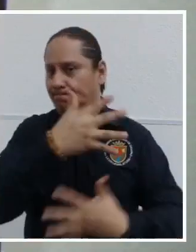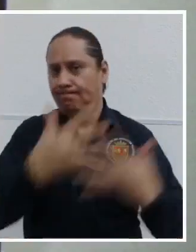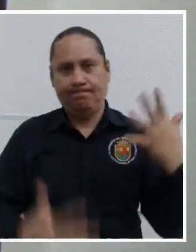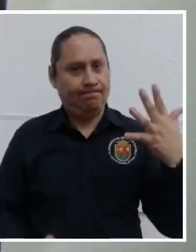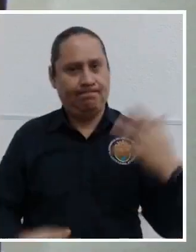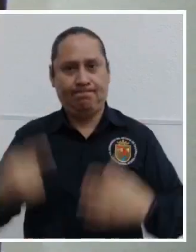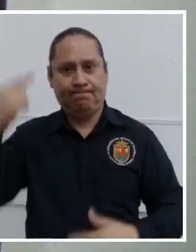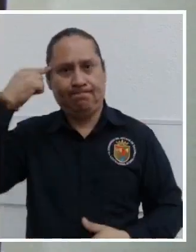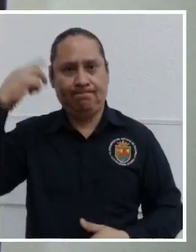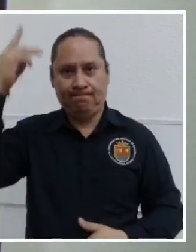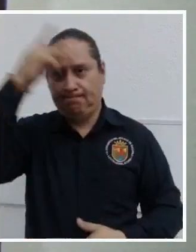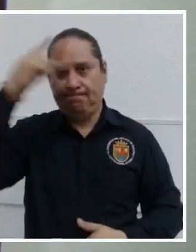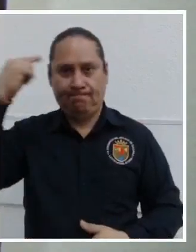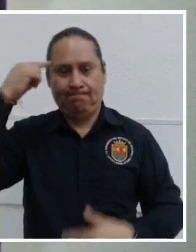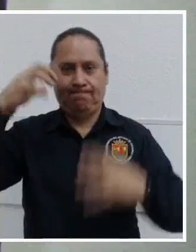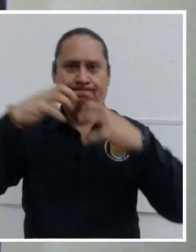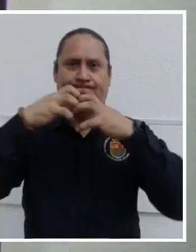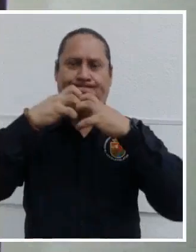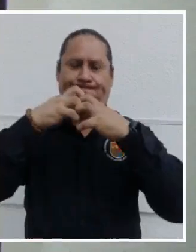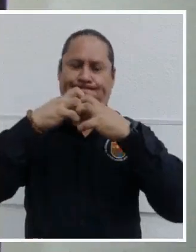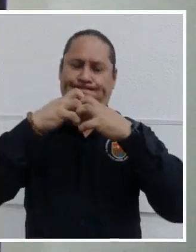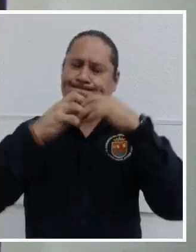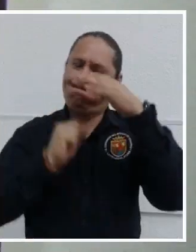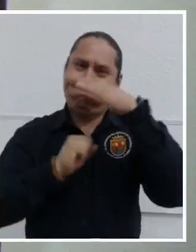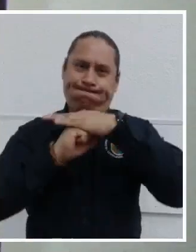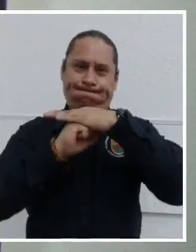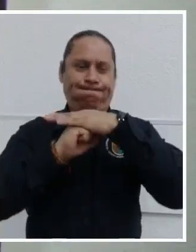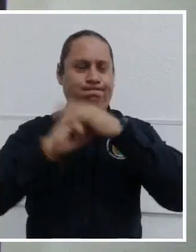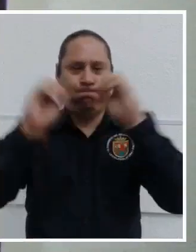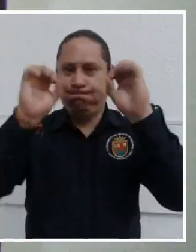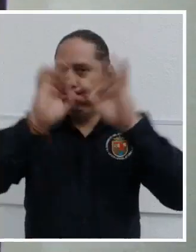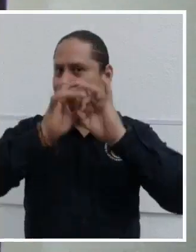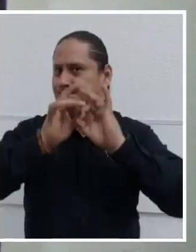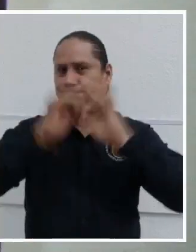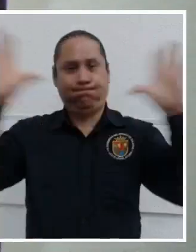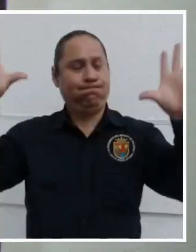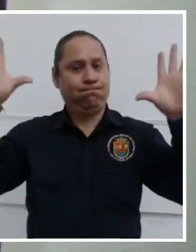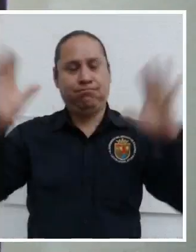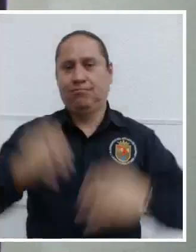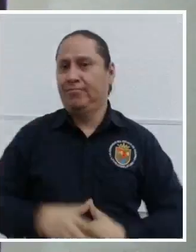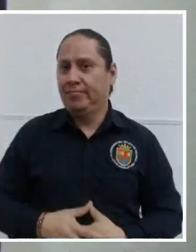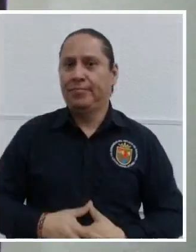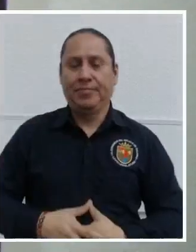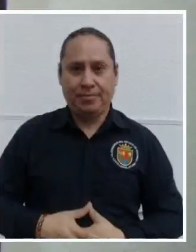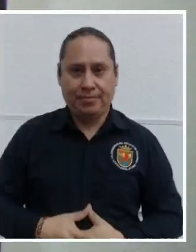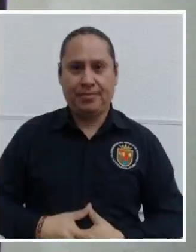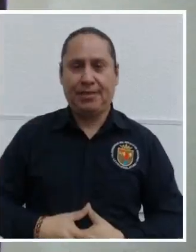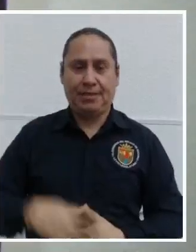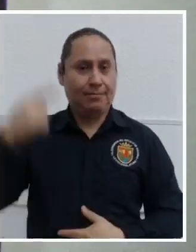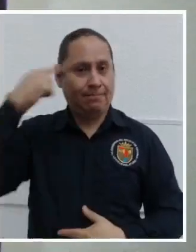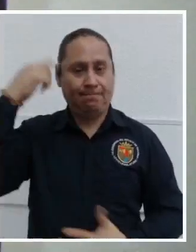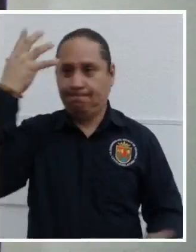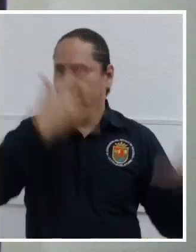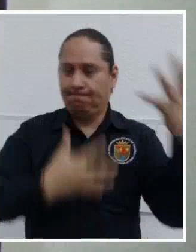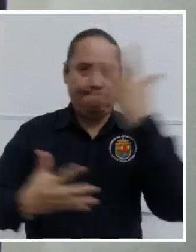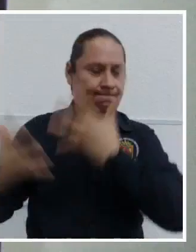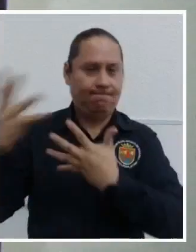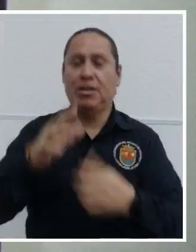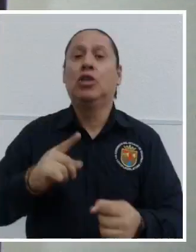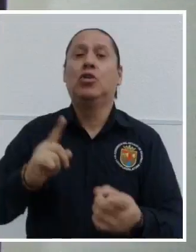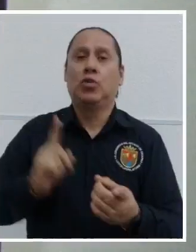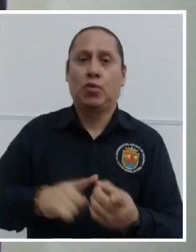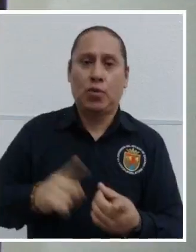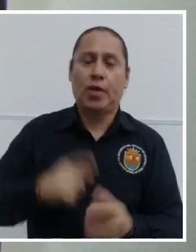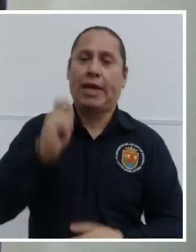traumático al que son sometidos ante la pérdida de la madre es acompañado por una incertidumbre jurídica que